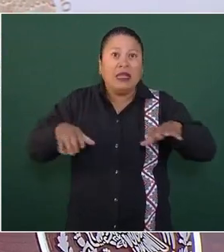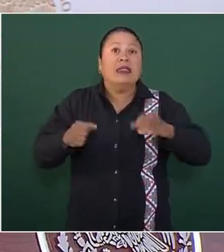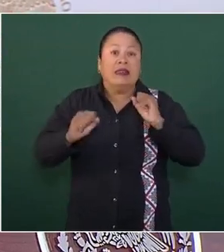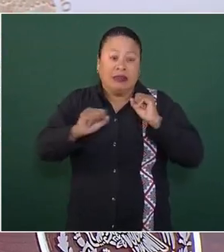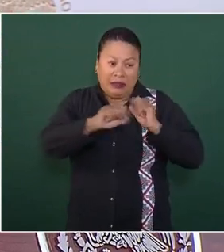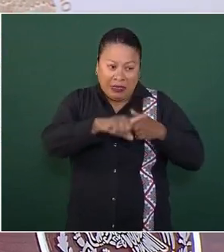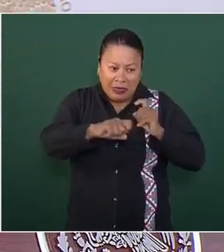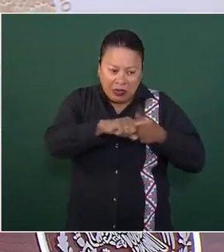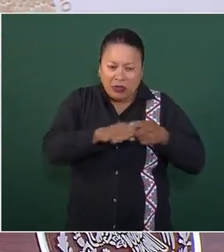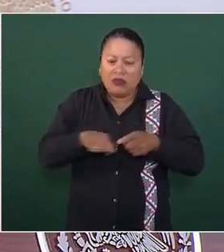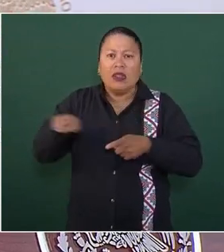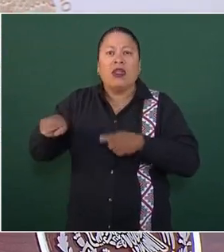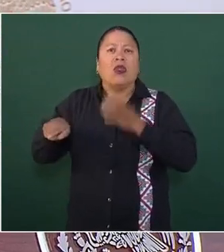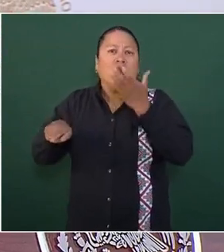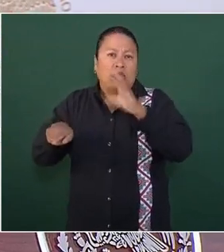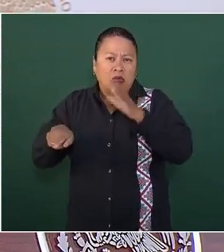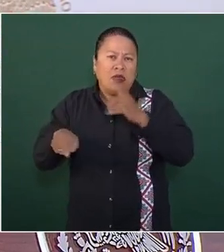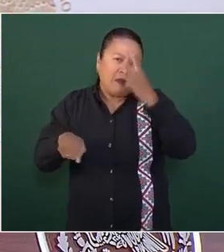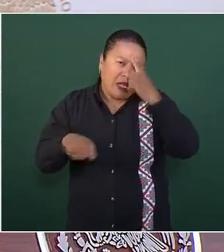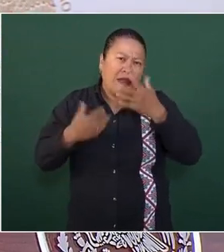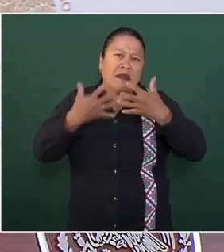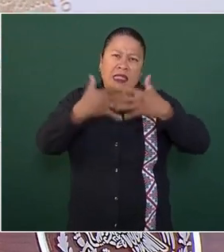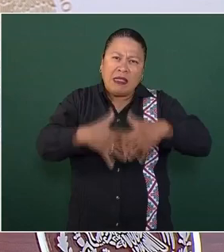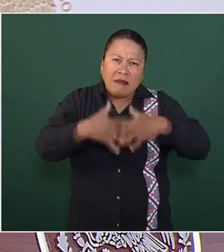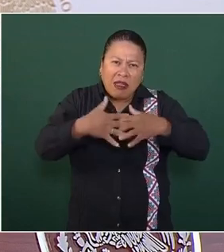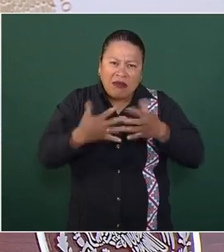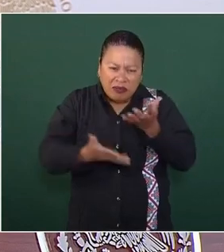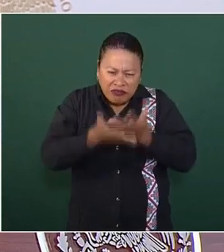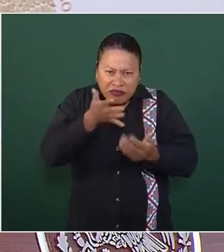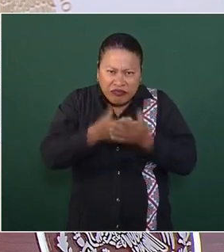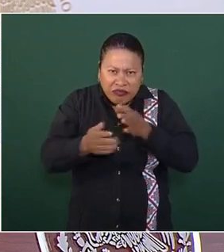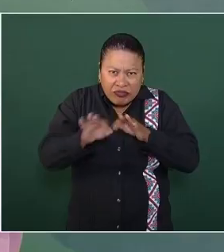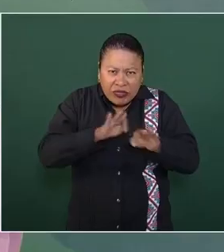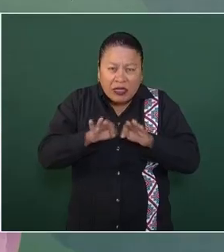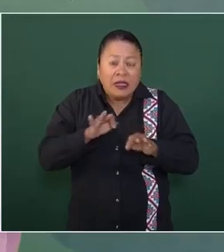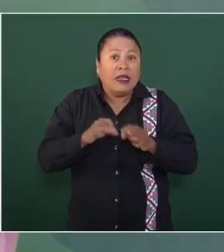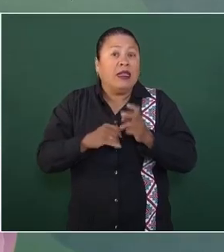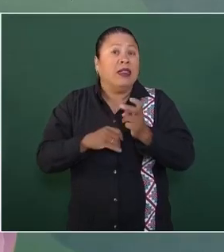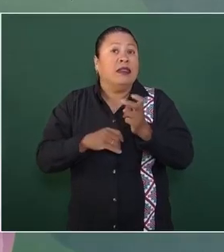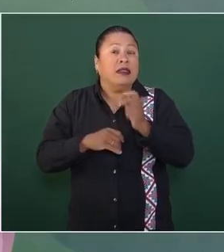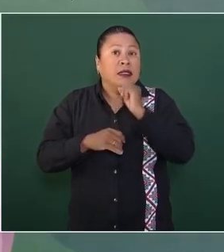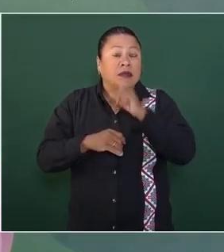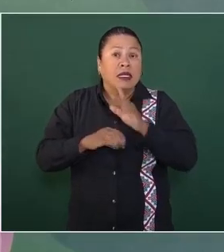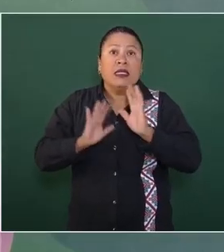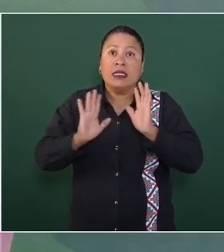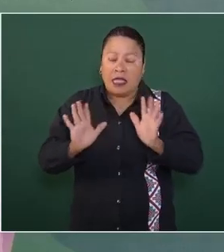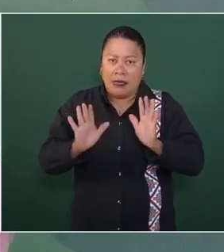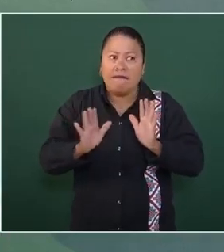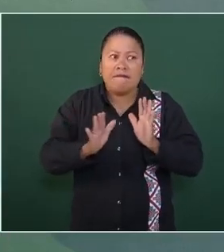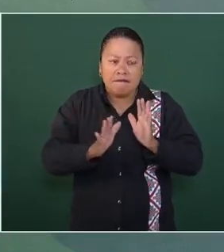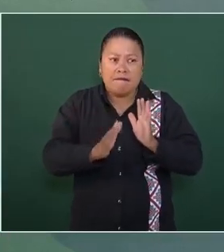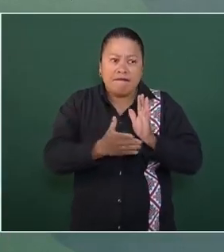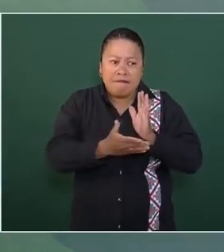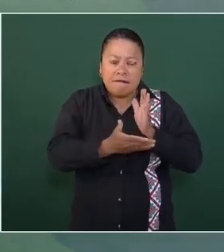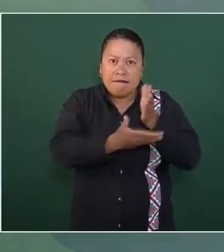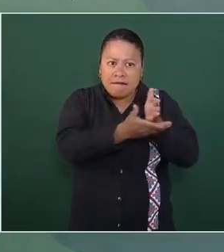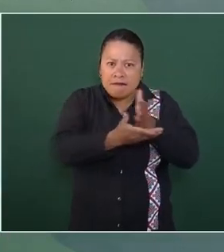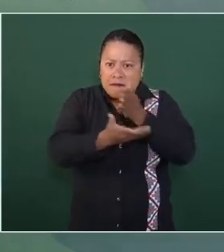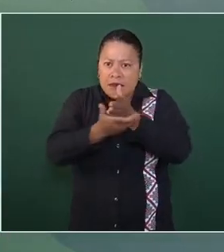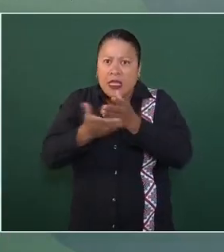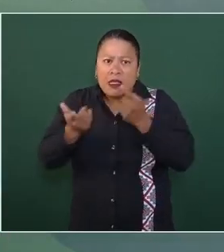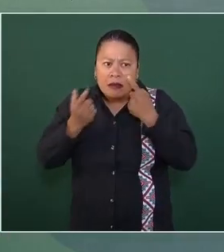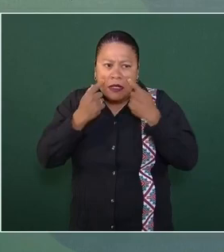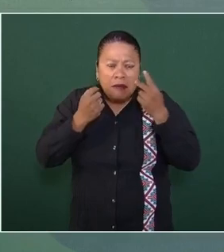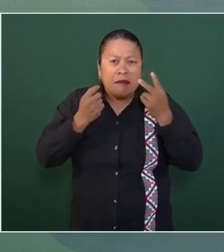Coatzacoalcos a una empresa operadora ya se están licitando los